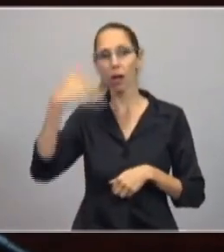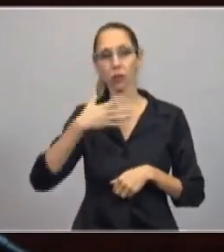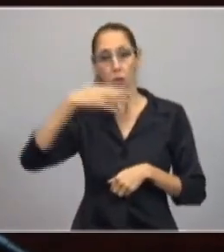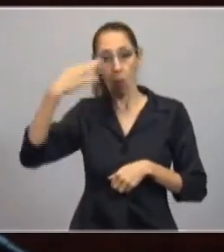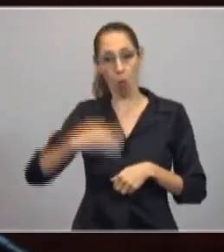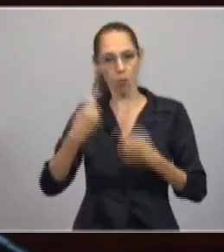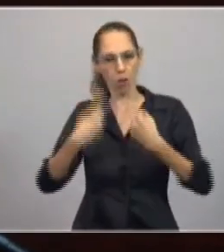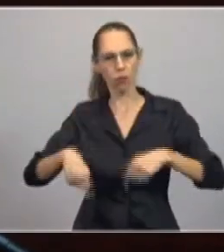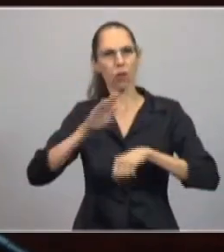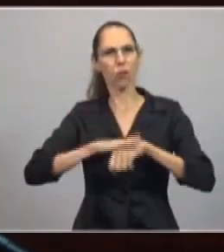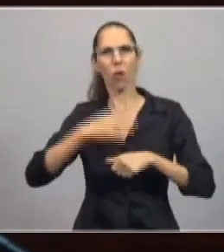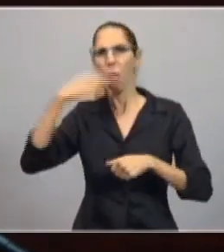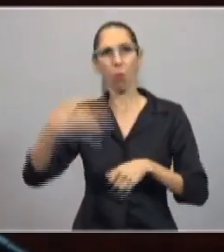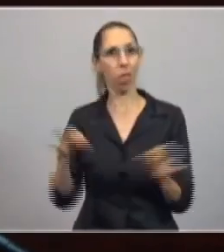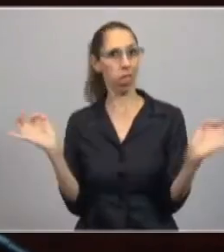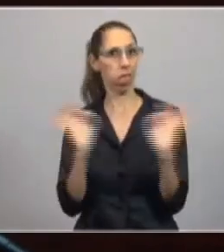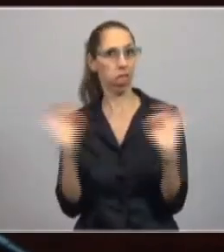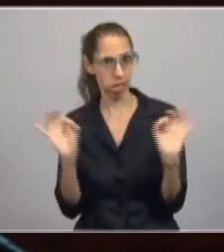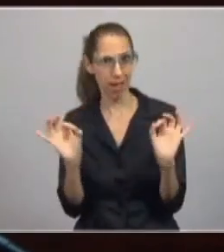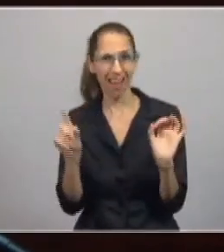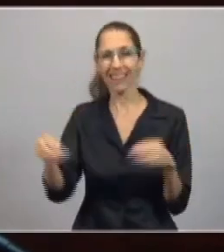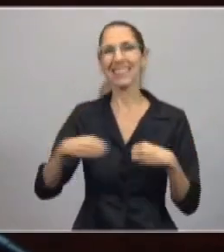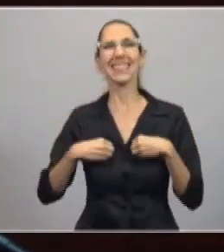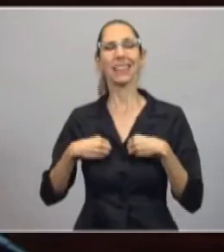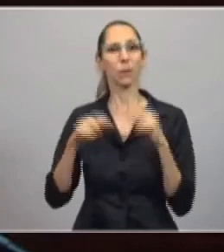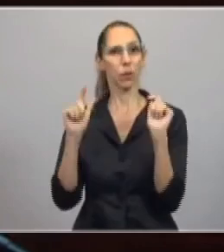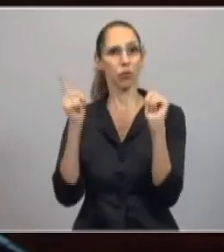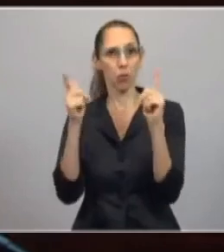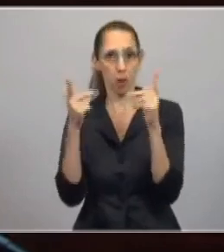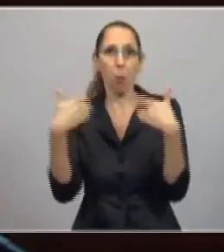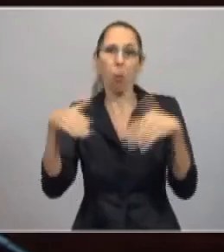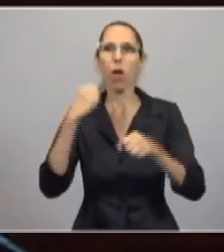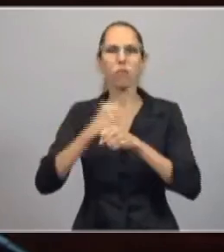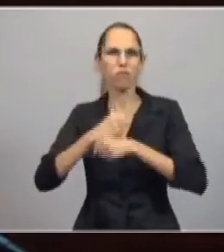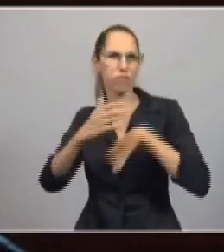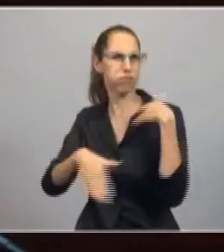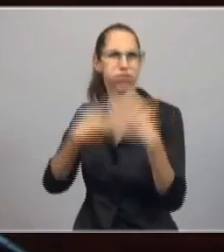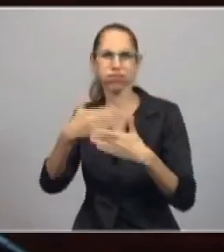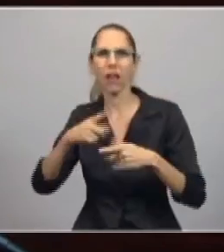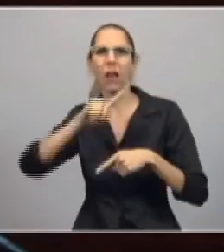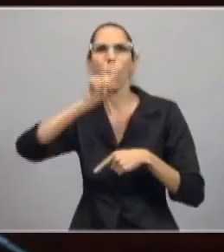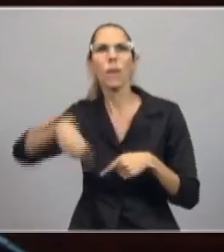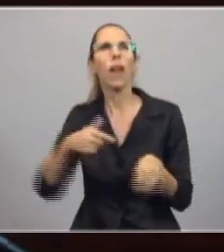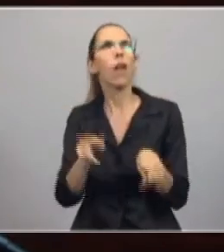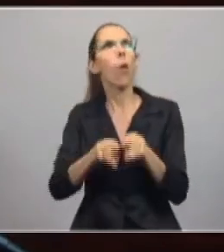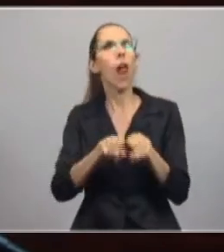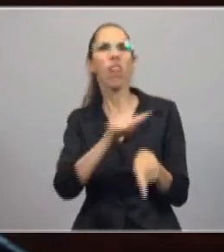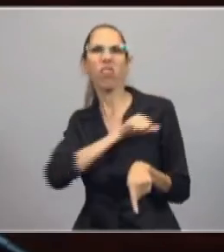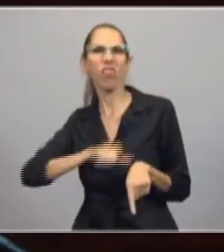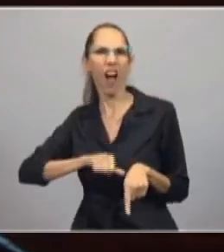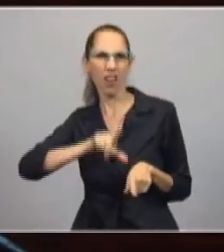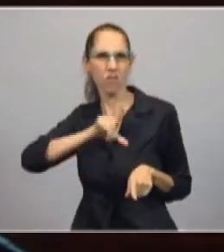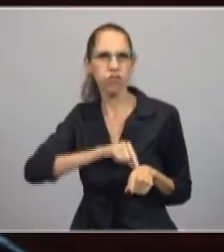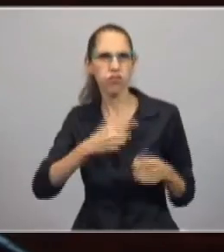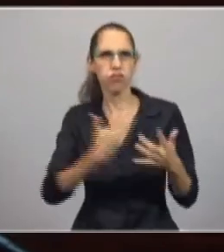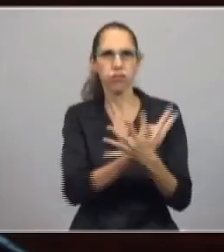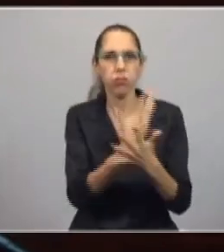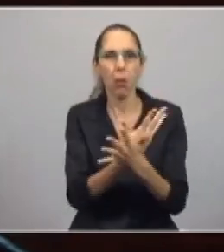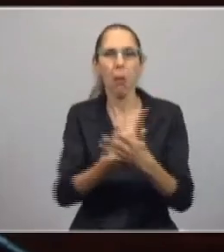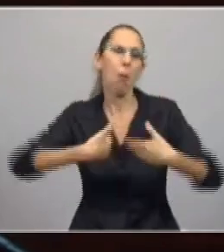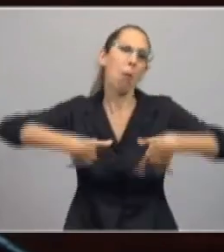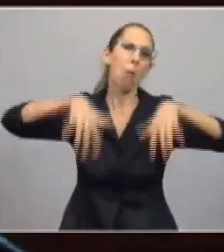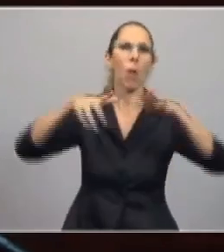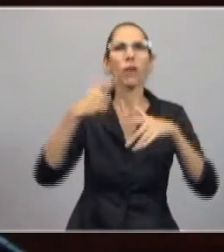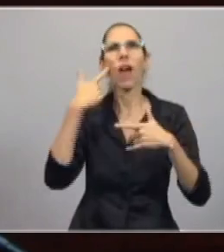insensible puede llevar adelante medidas tan dañinas de forma tan veloz, sin ofrecer políticas que amortigüen sus